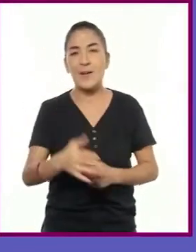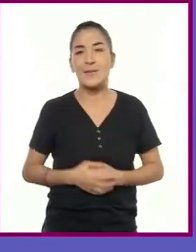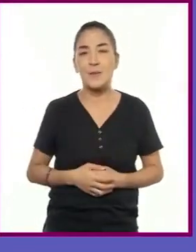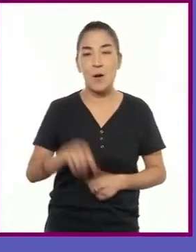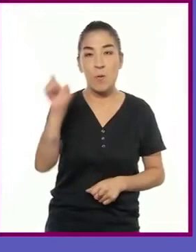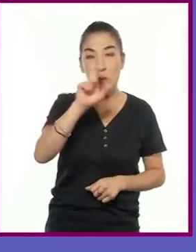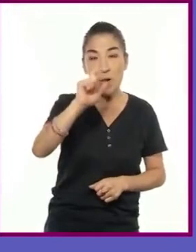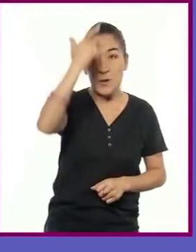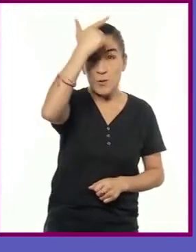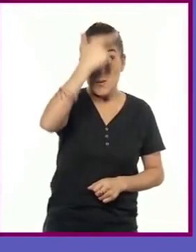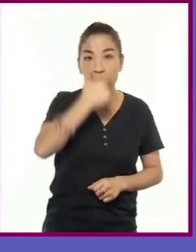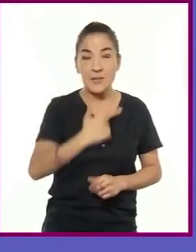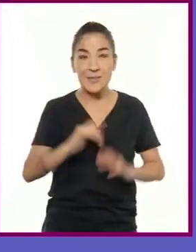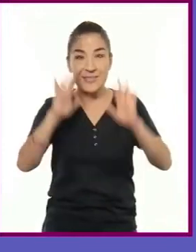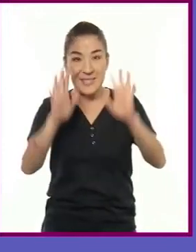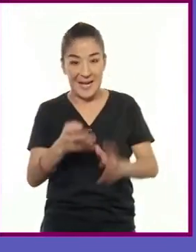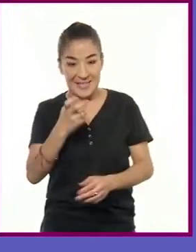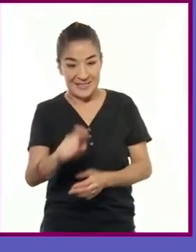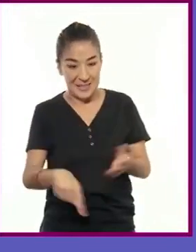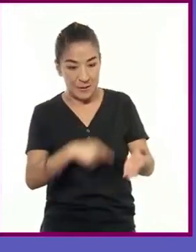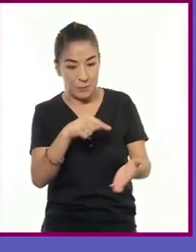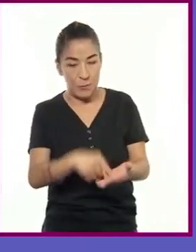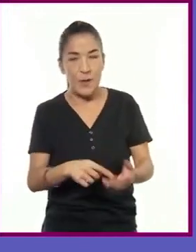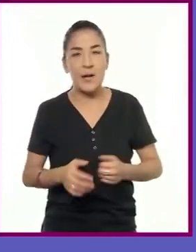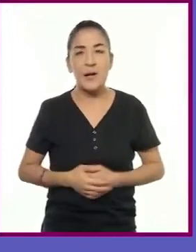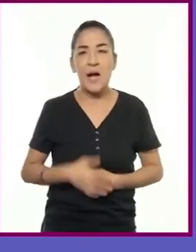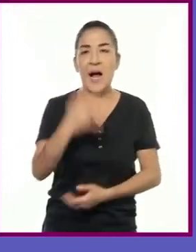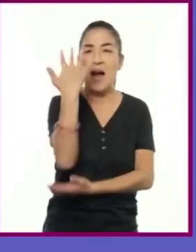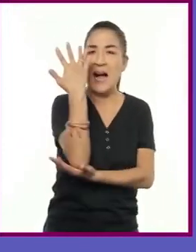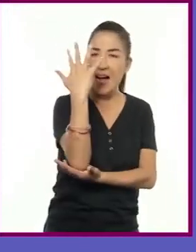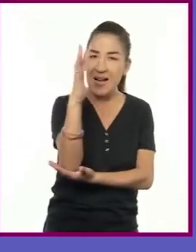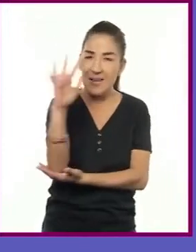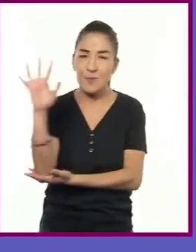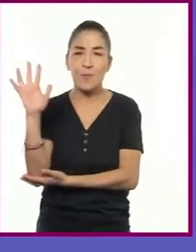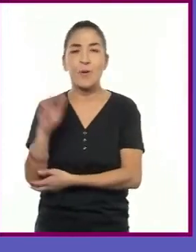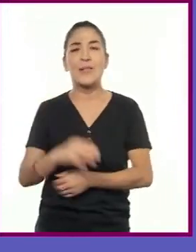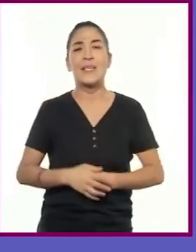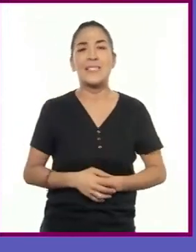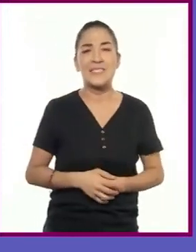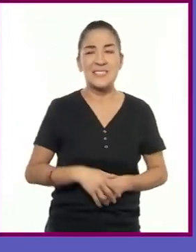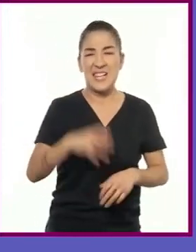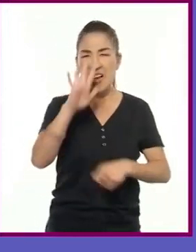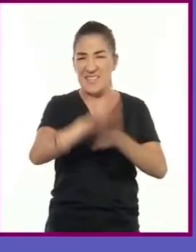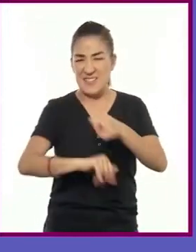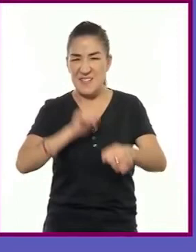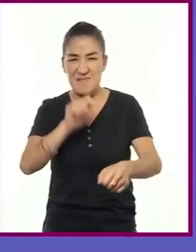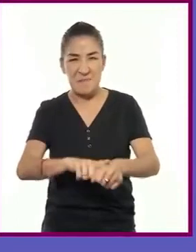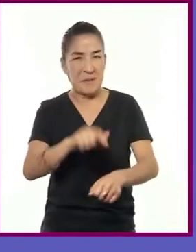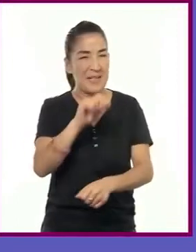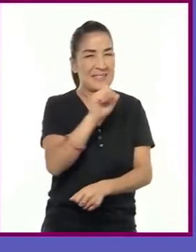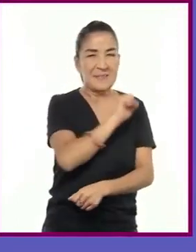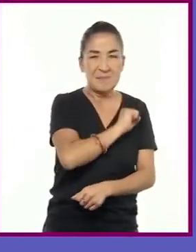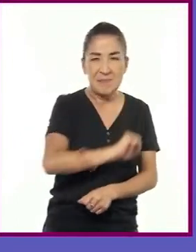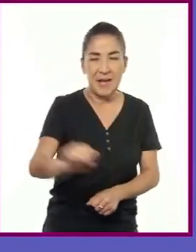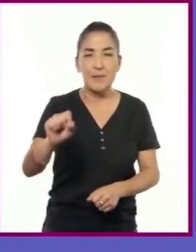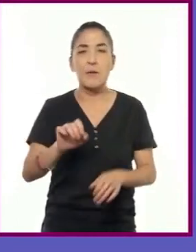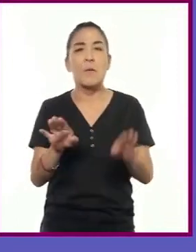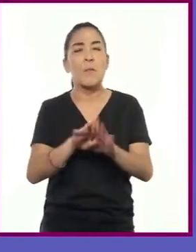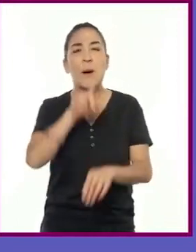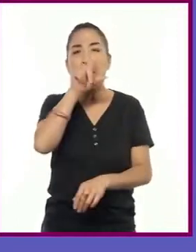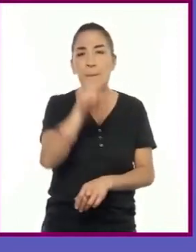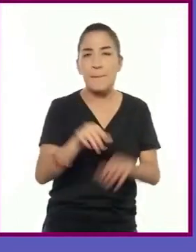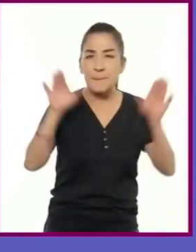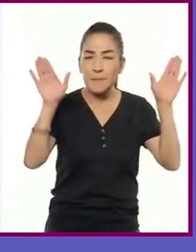Cuando la noche cayó sobre Orfeo, los árboles, las bestias, las nubes sintieron que la